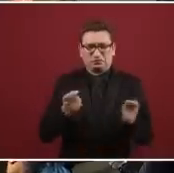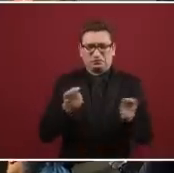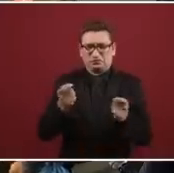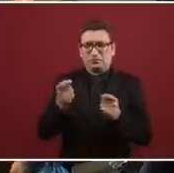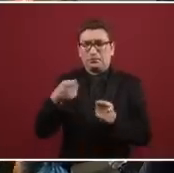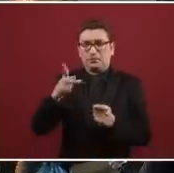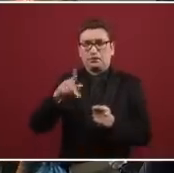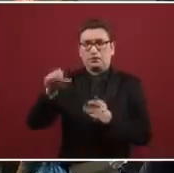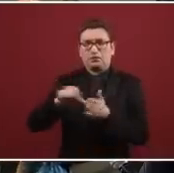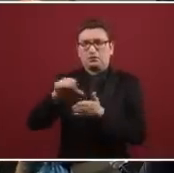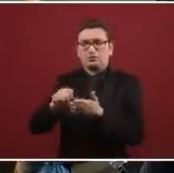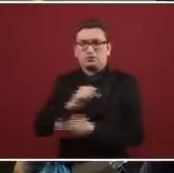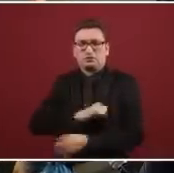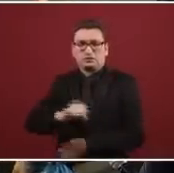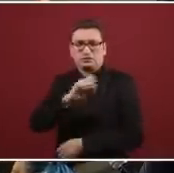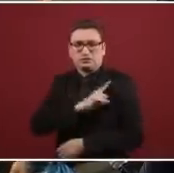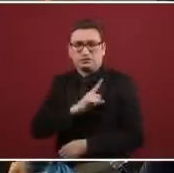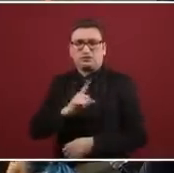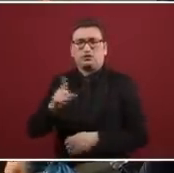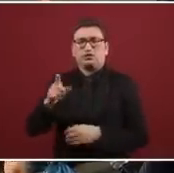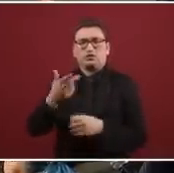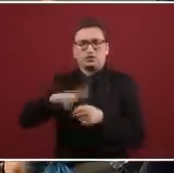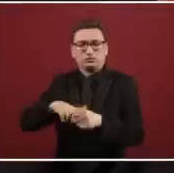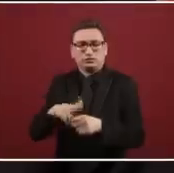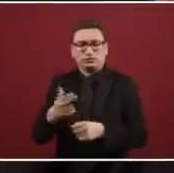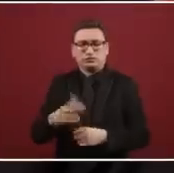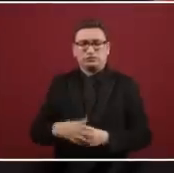centros de salud, hospitales.